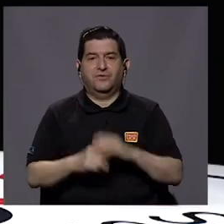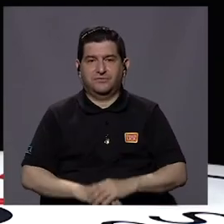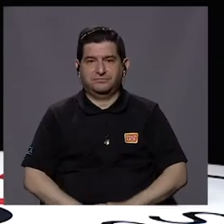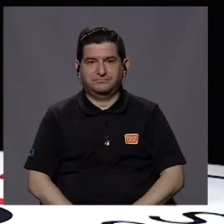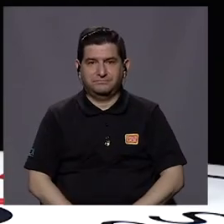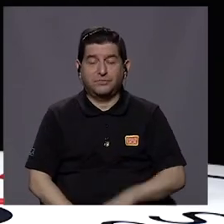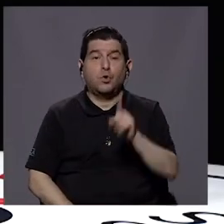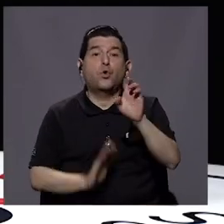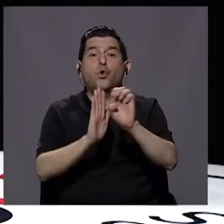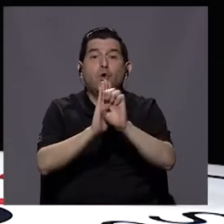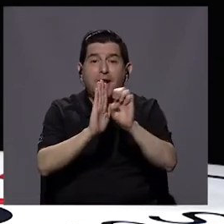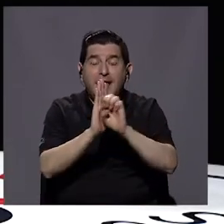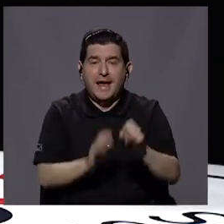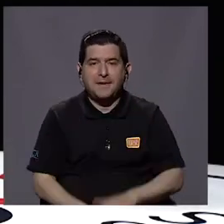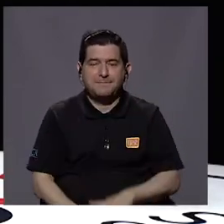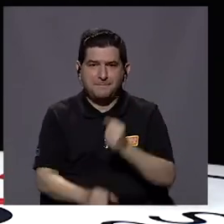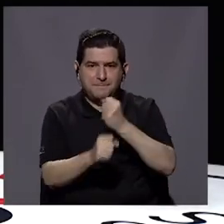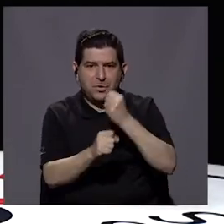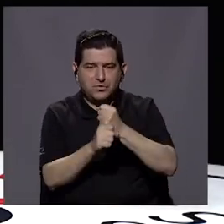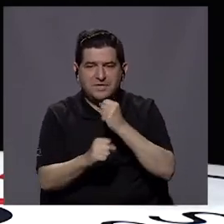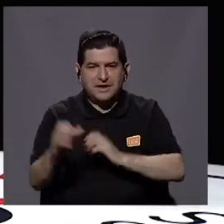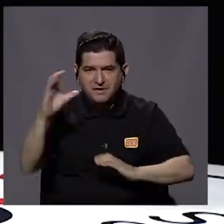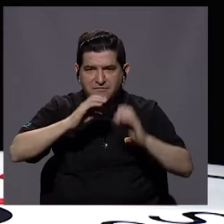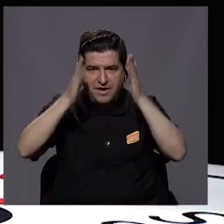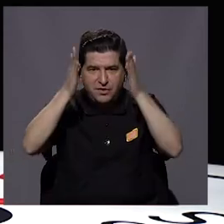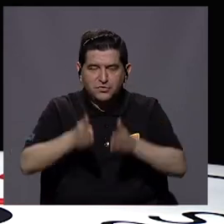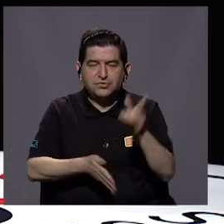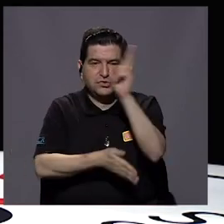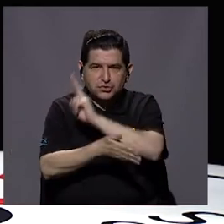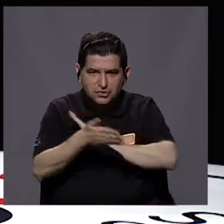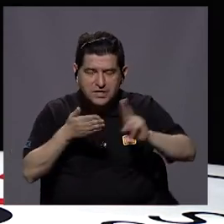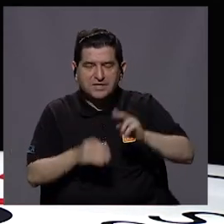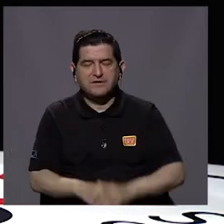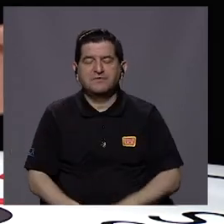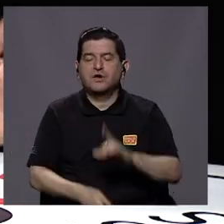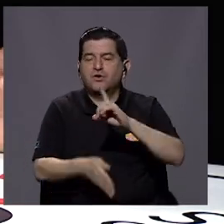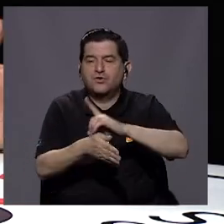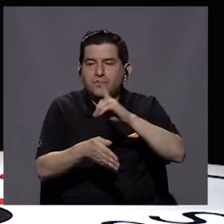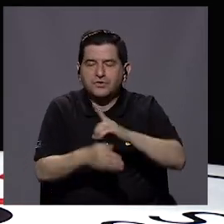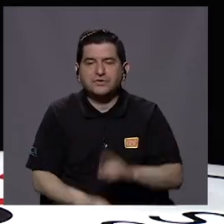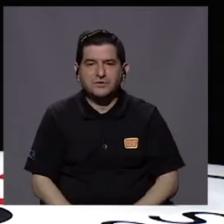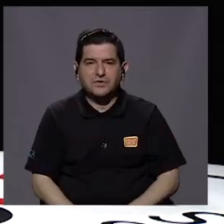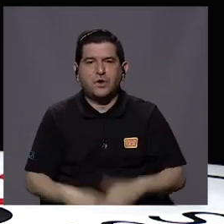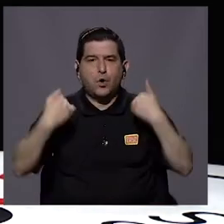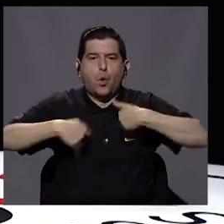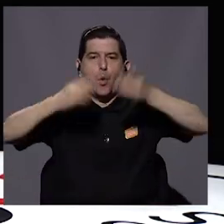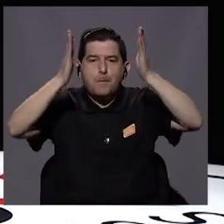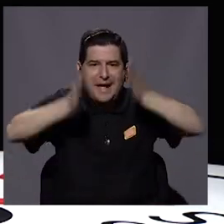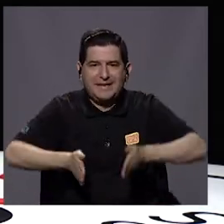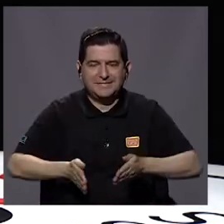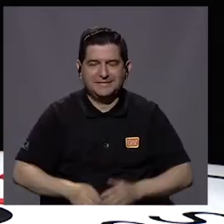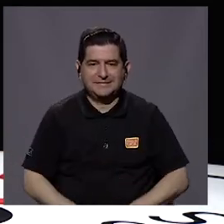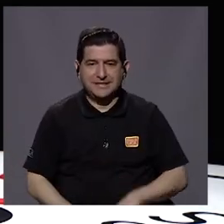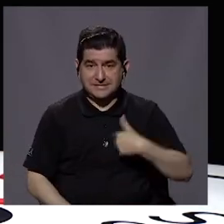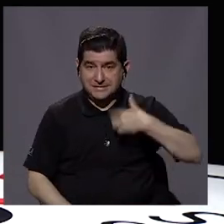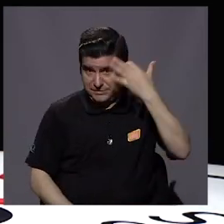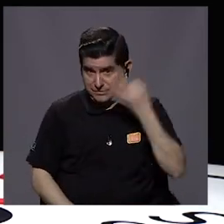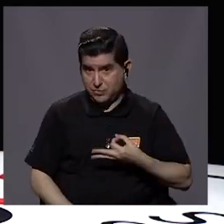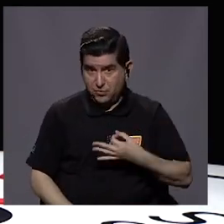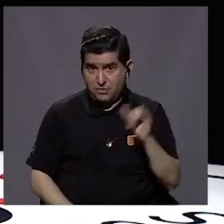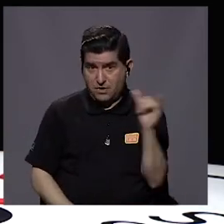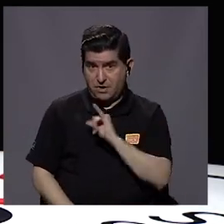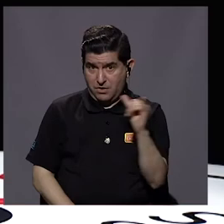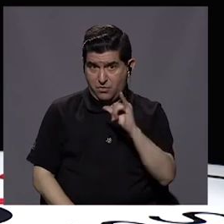entregan. Y bueno, un ejemplo es el trabajo de los científicos de las universidades, de los médicos, de los humanistas. Y eso creo